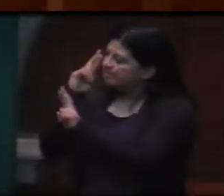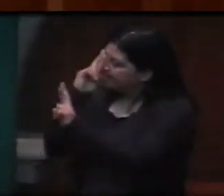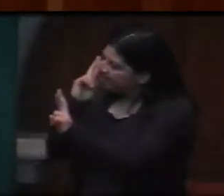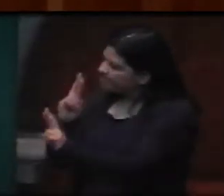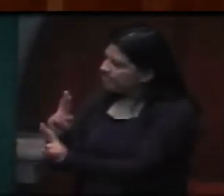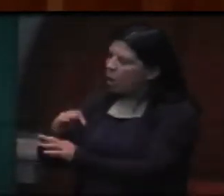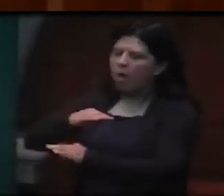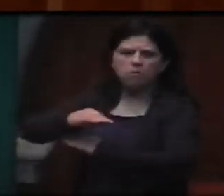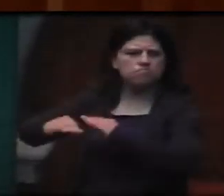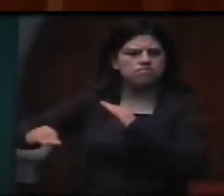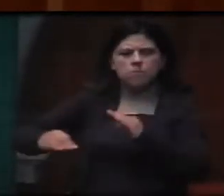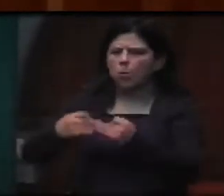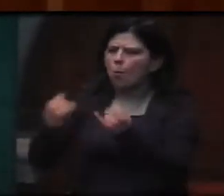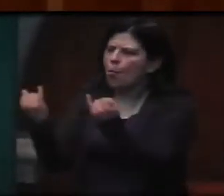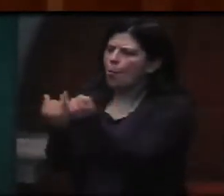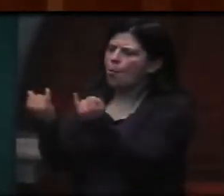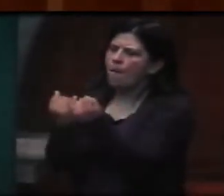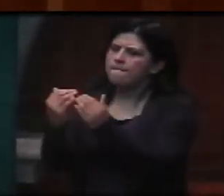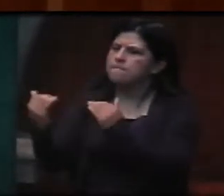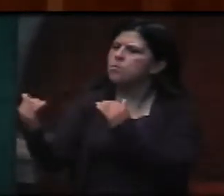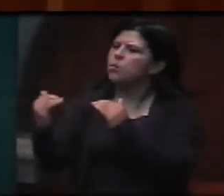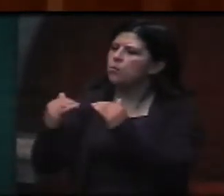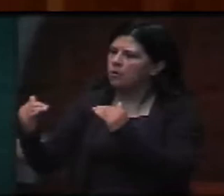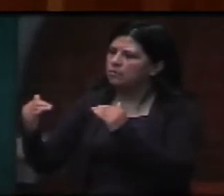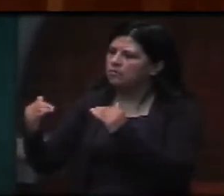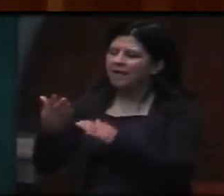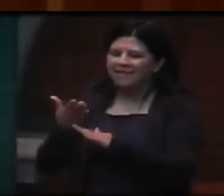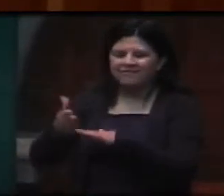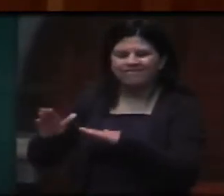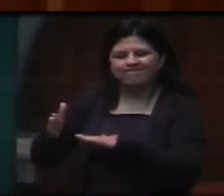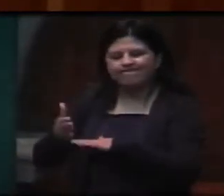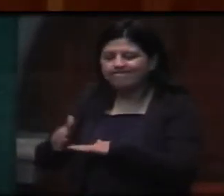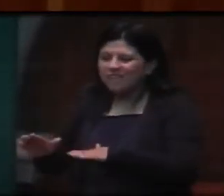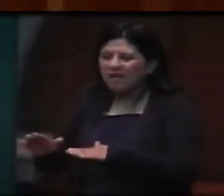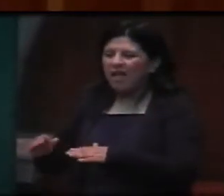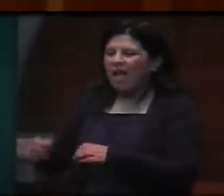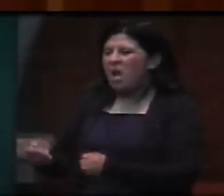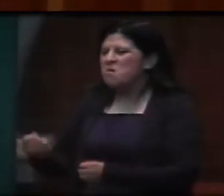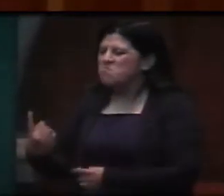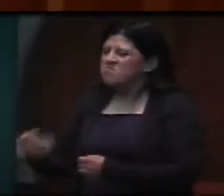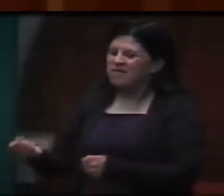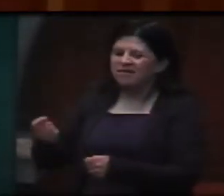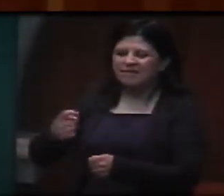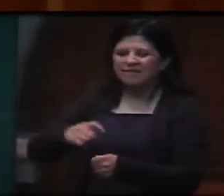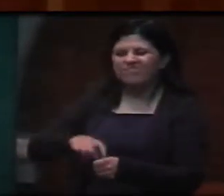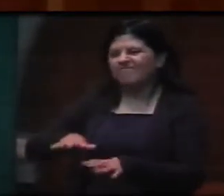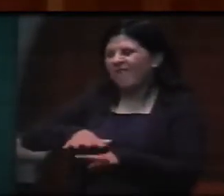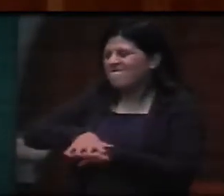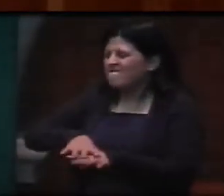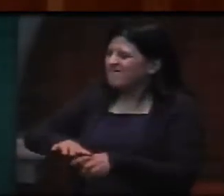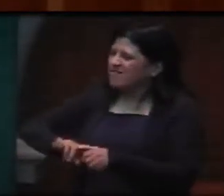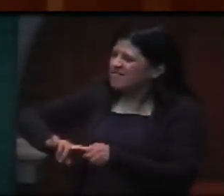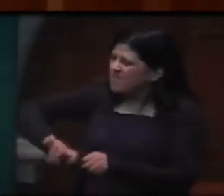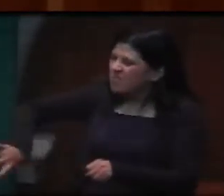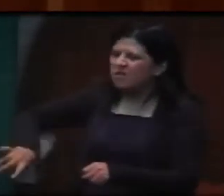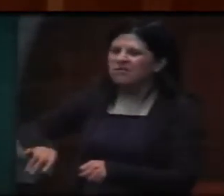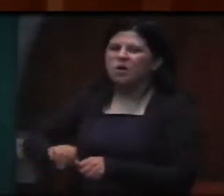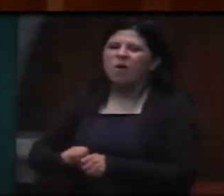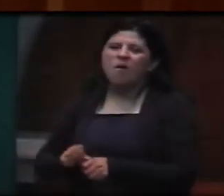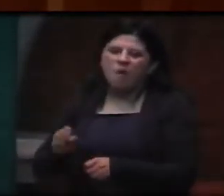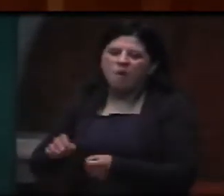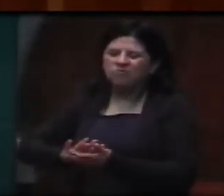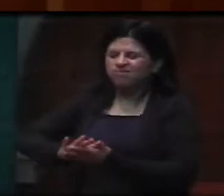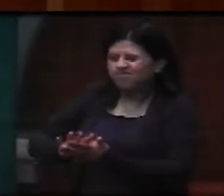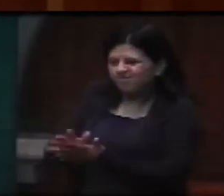eliminando prácticas discriminatorias como estereotipos, prejuicios, segregación o exclusión, y así